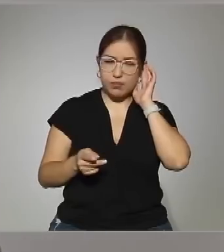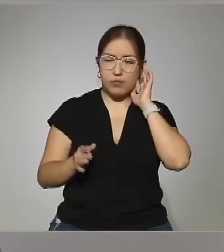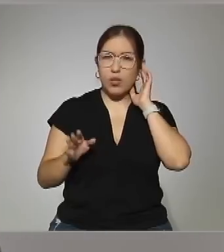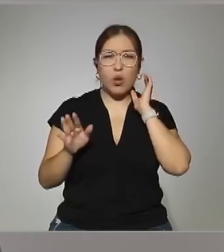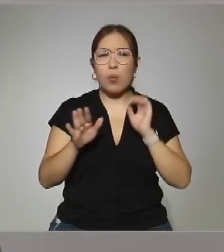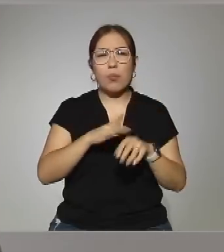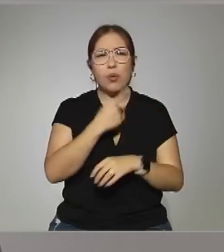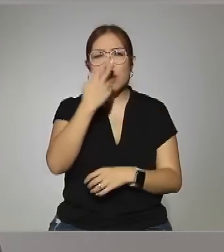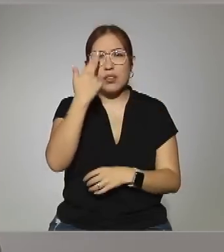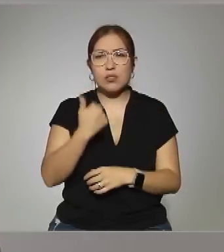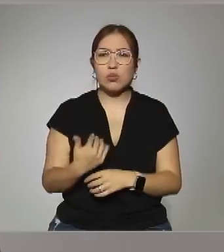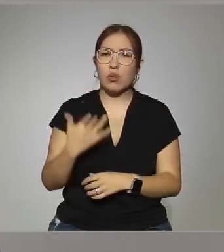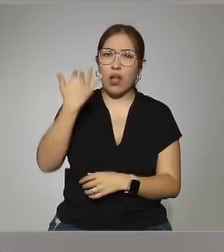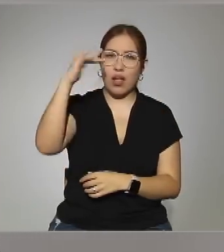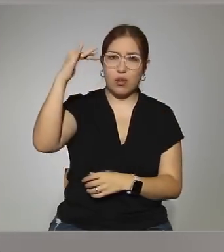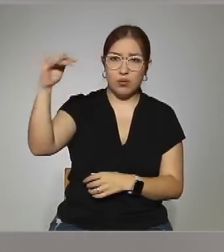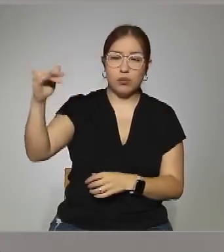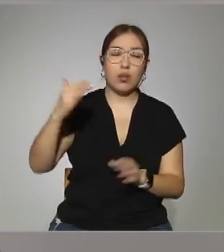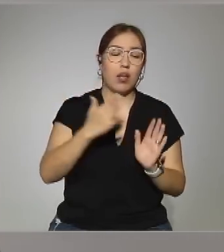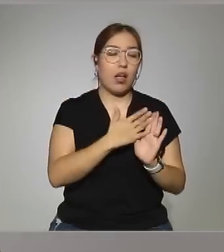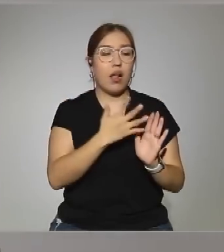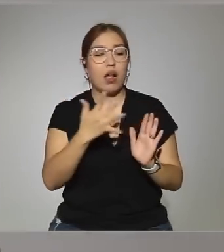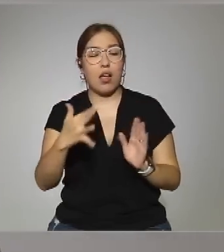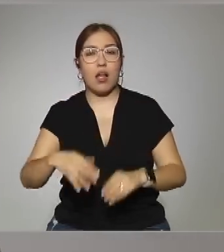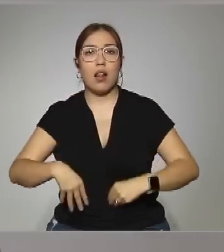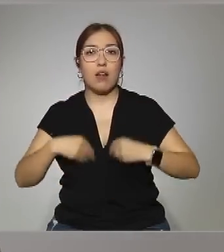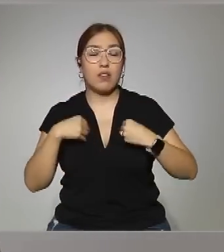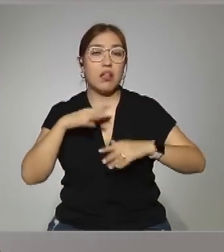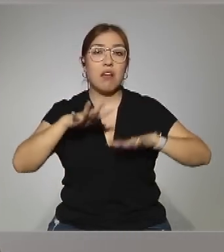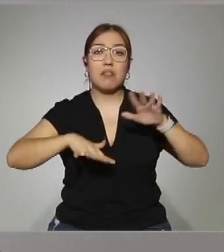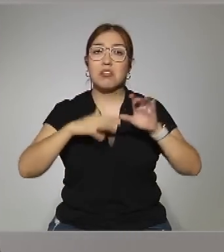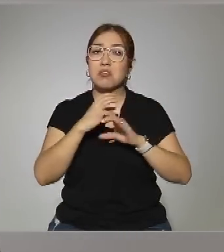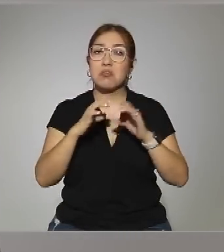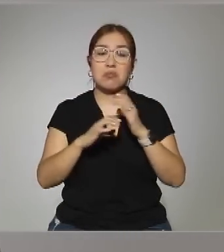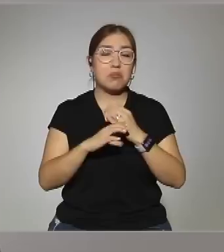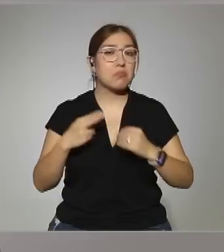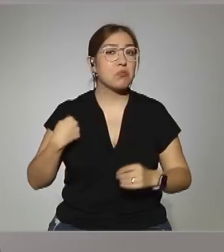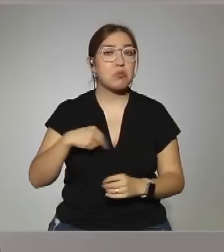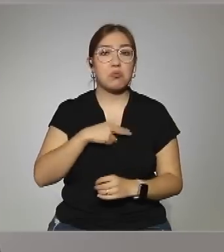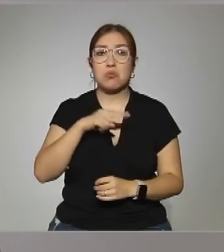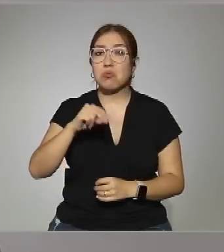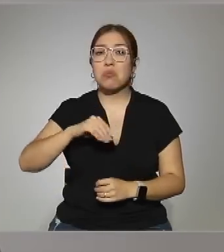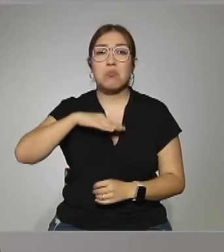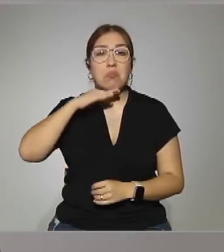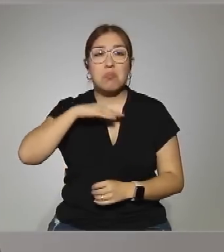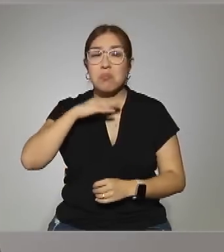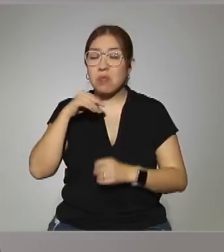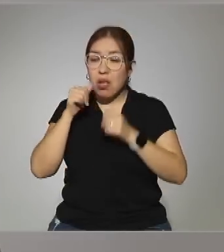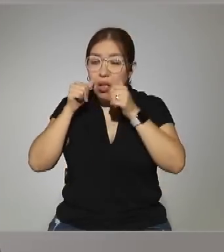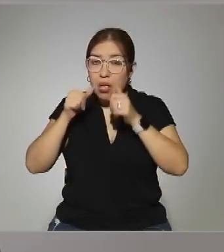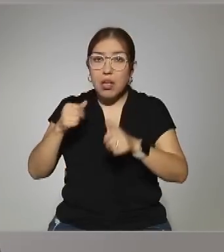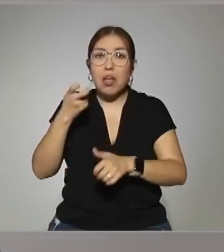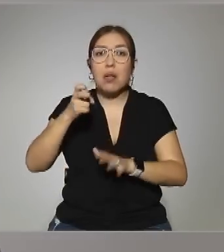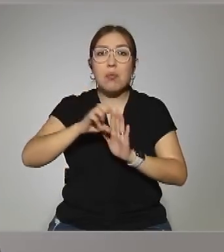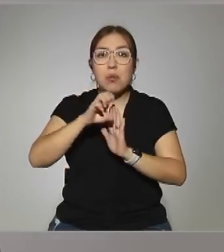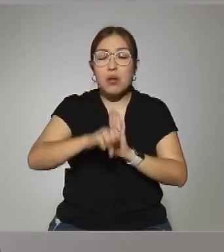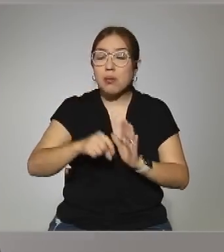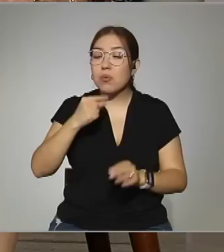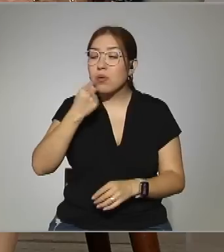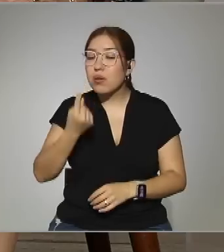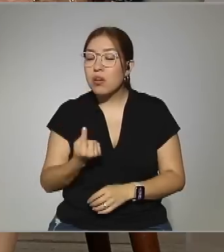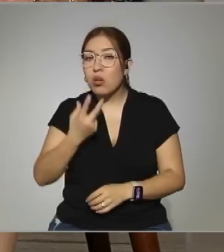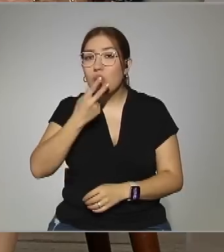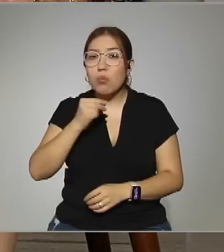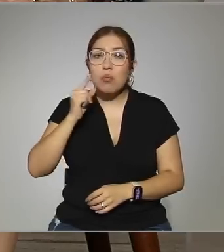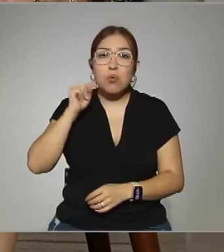vida vamos pasando por varias situaciones que si no atendemos este problema de sufrimiento que está teniendo nuestro niño, nuestra niña o